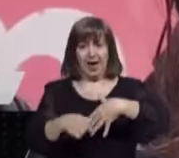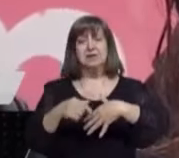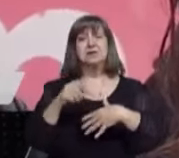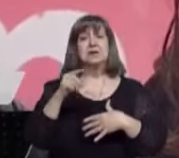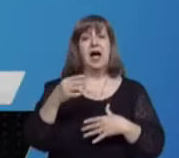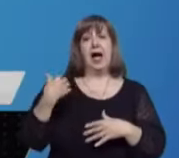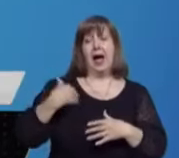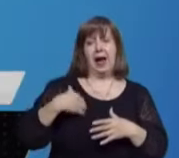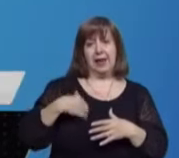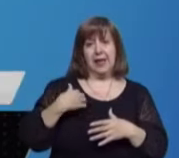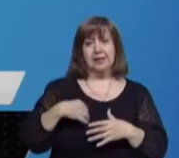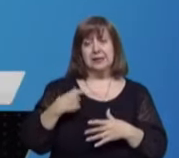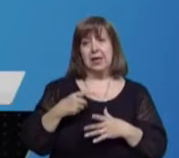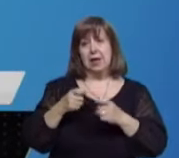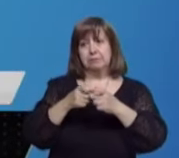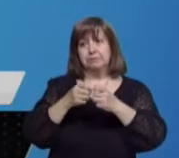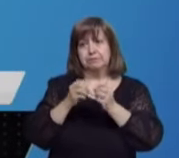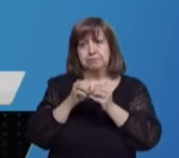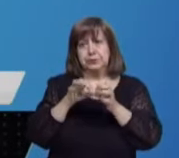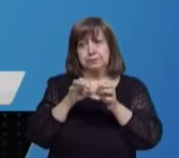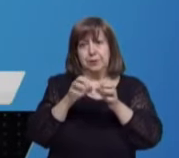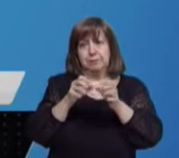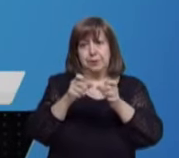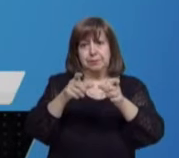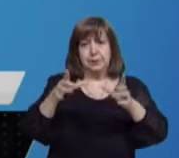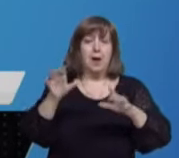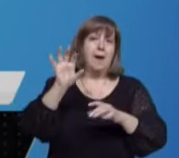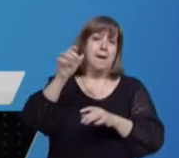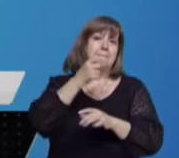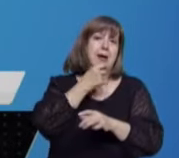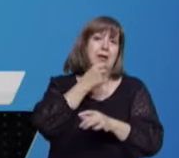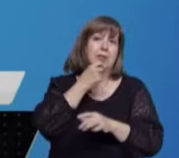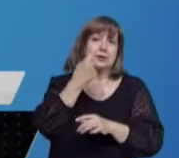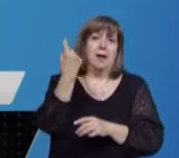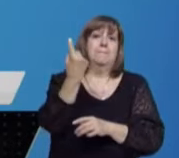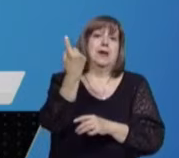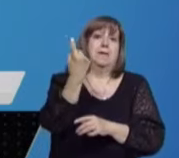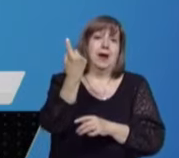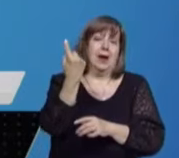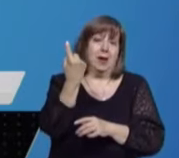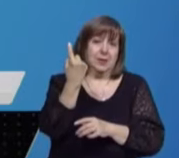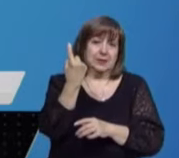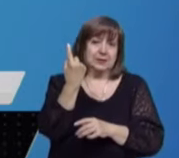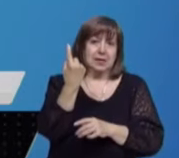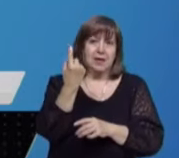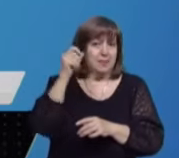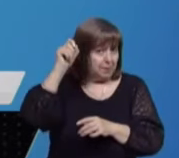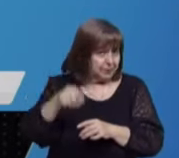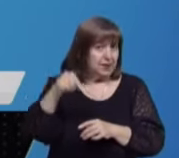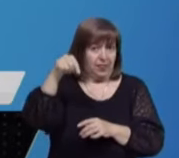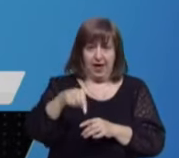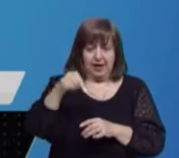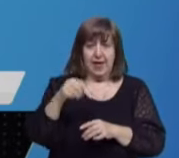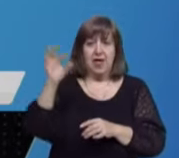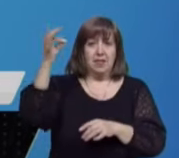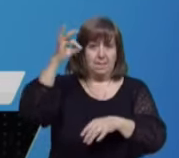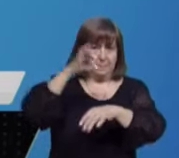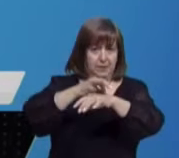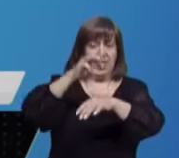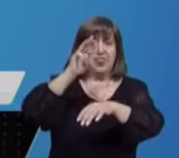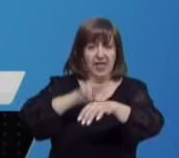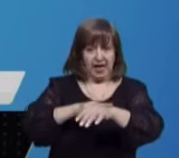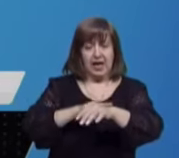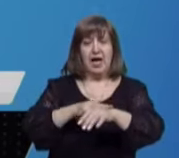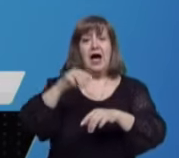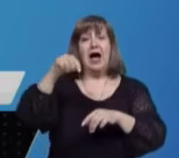La Argentina transita el brote más importante también, y la provincia de Mendoza es su primera temporada con casos autóctonos de dengue. Tenemos hasta